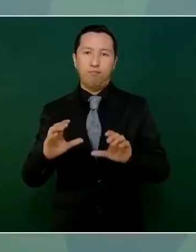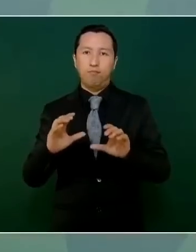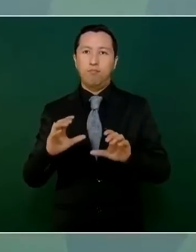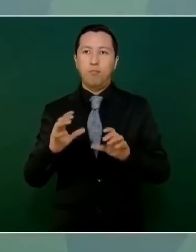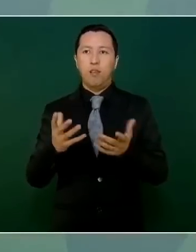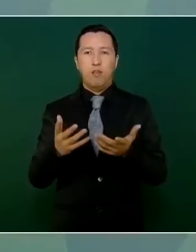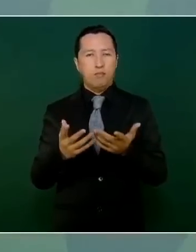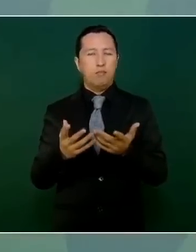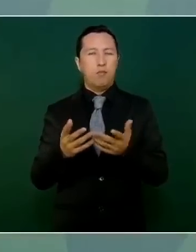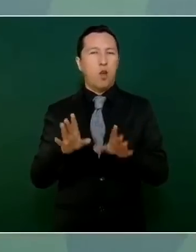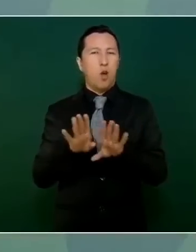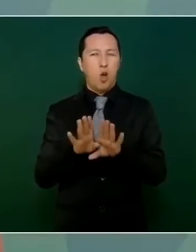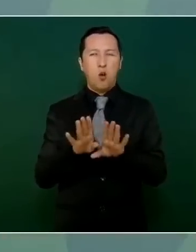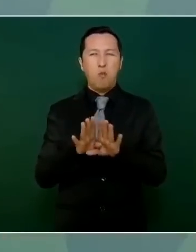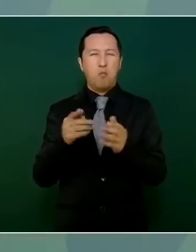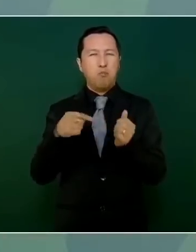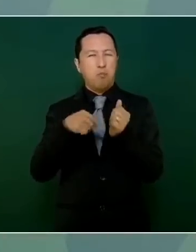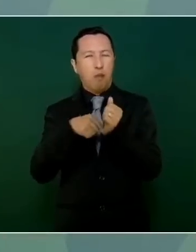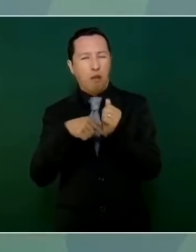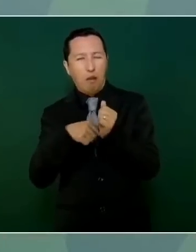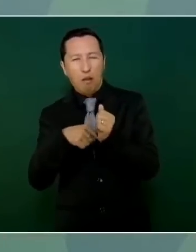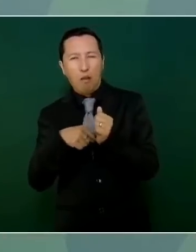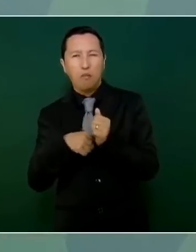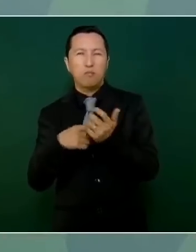que no haya